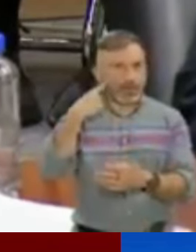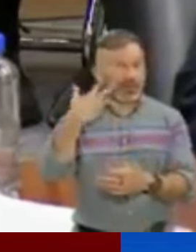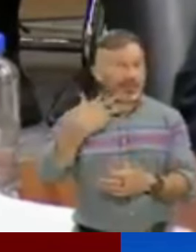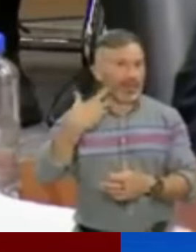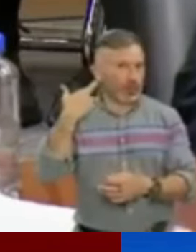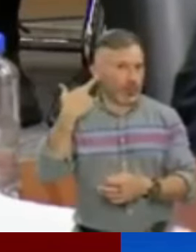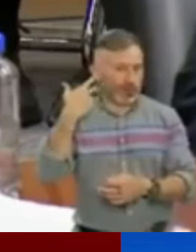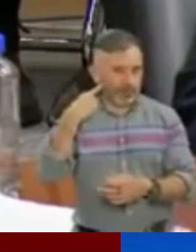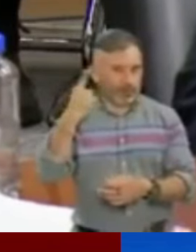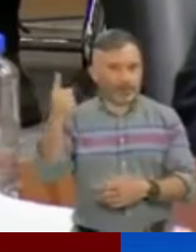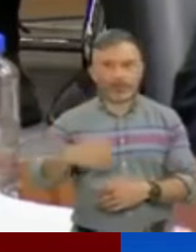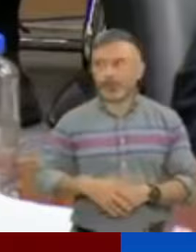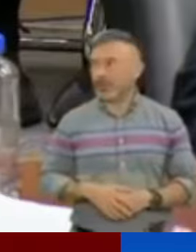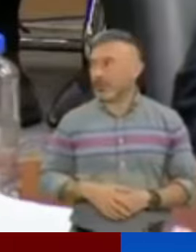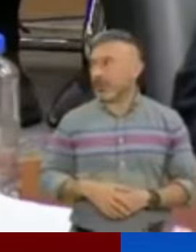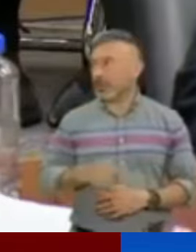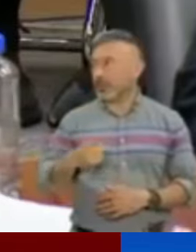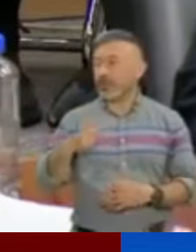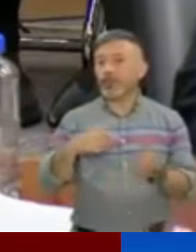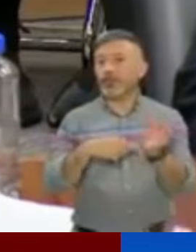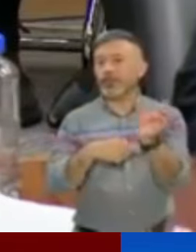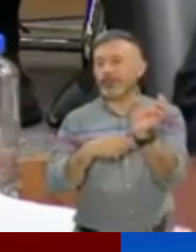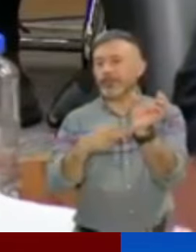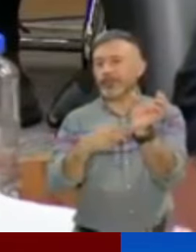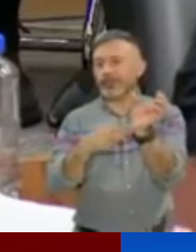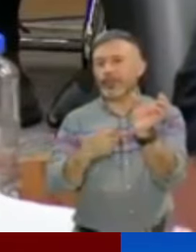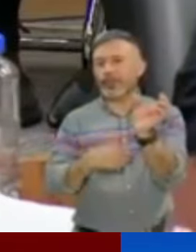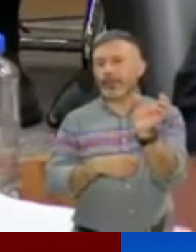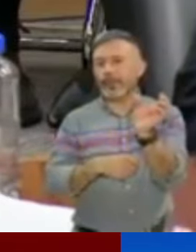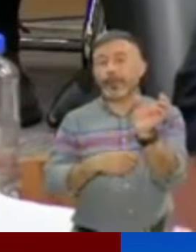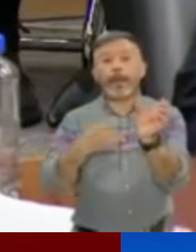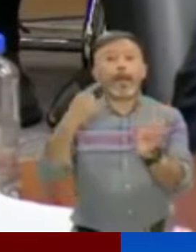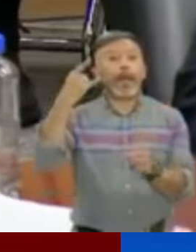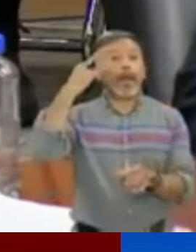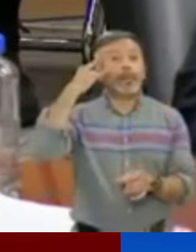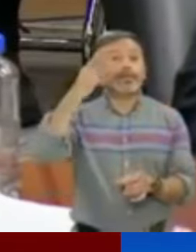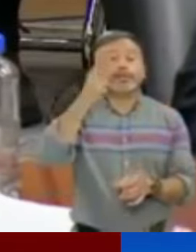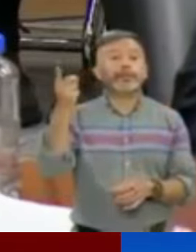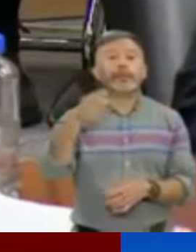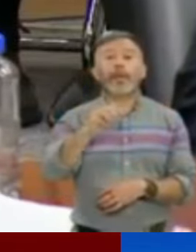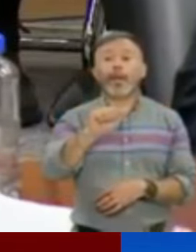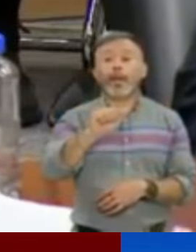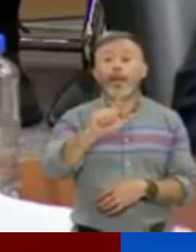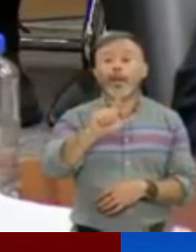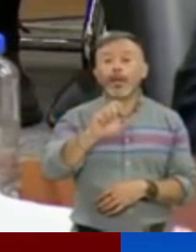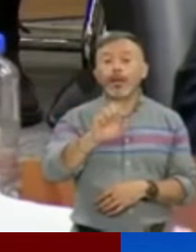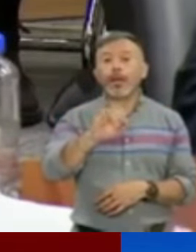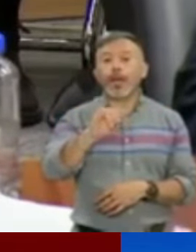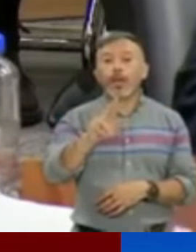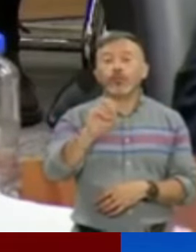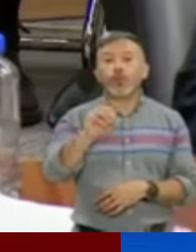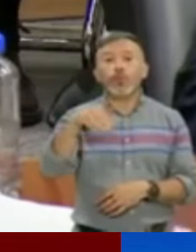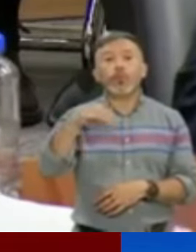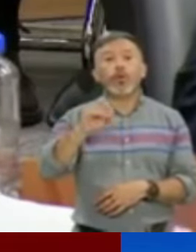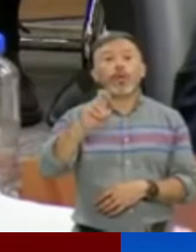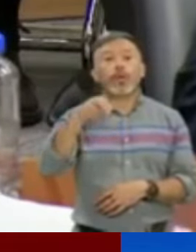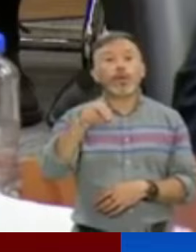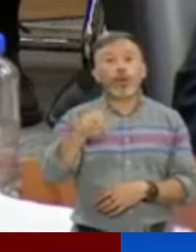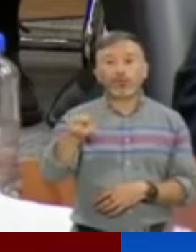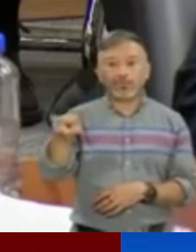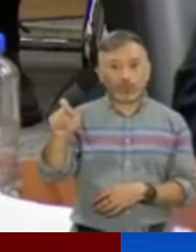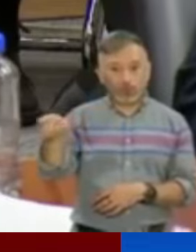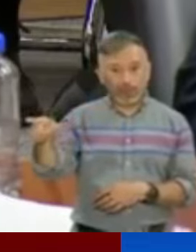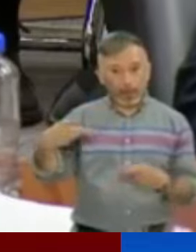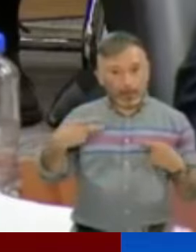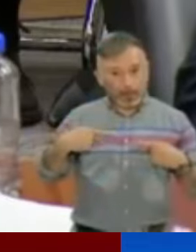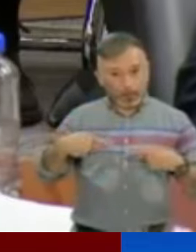Tiene un valor para Campeche. Que Alejandro Moreno es una persona que